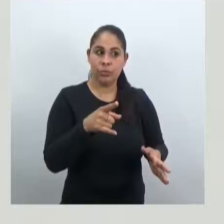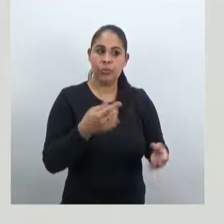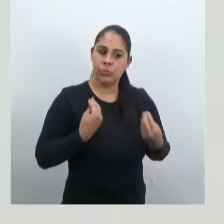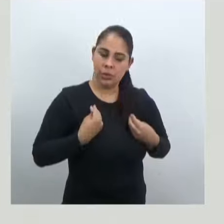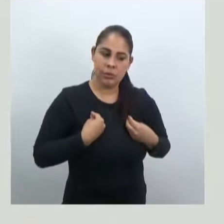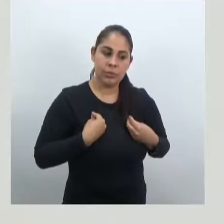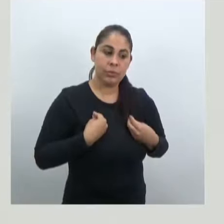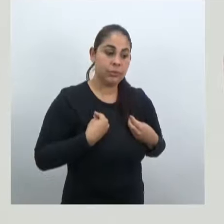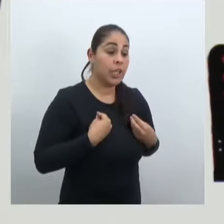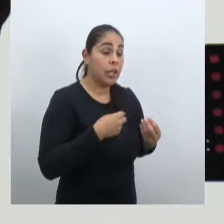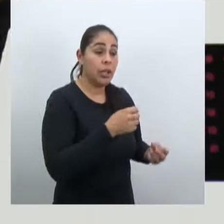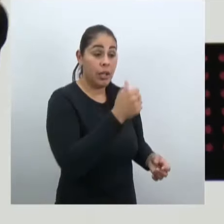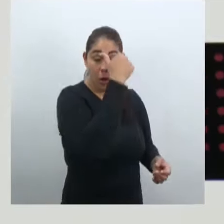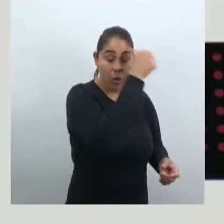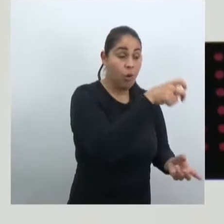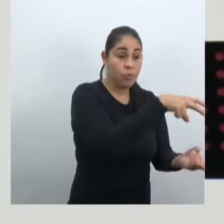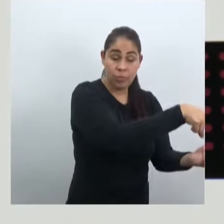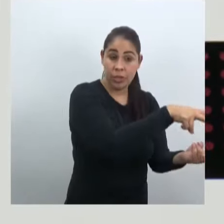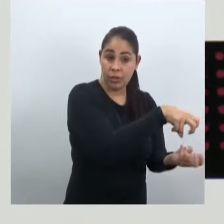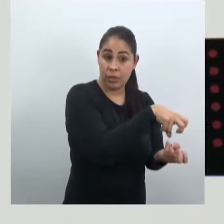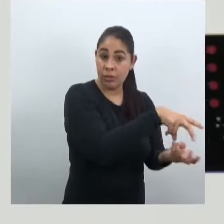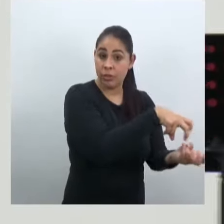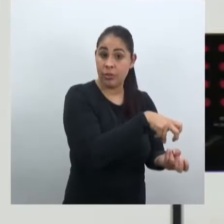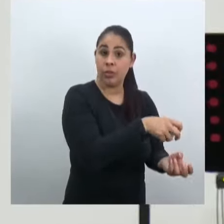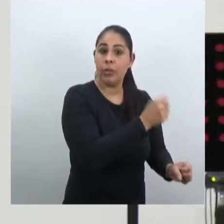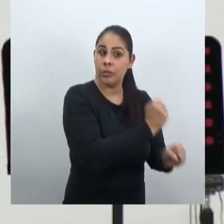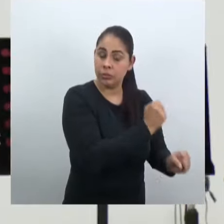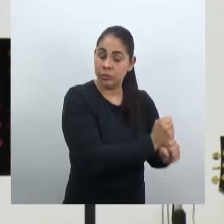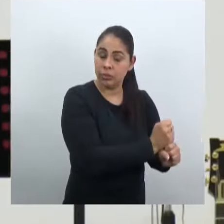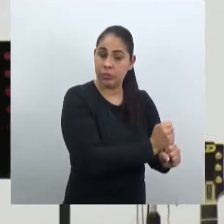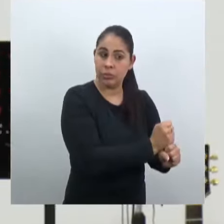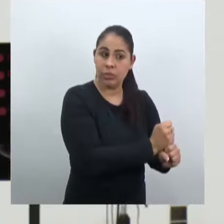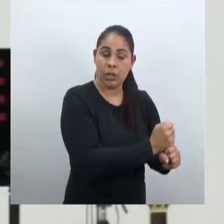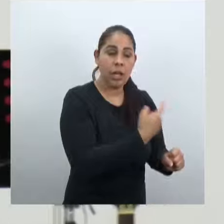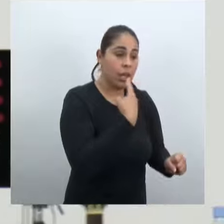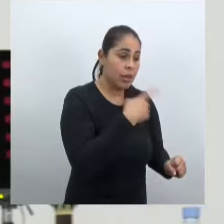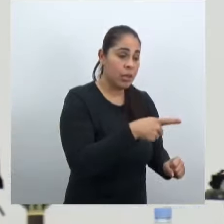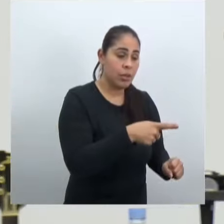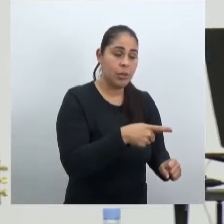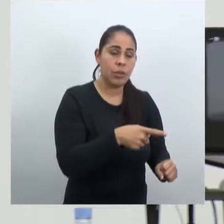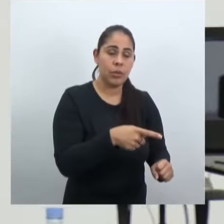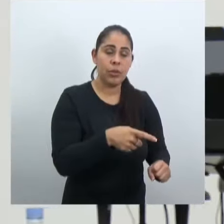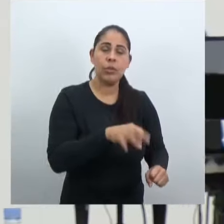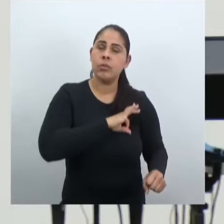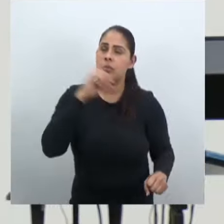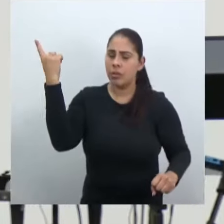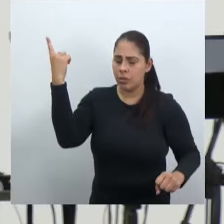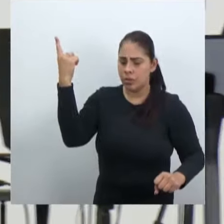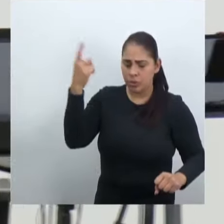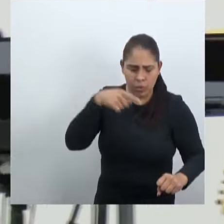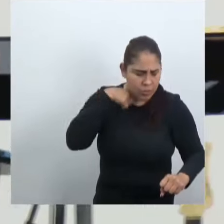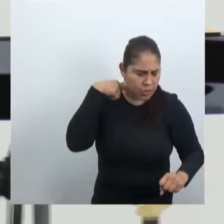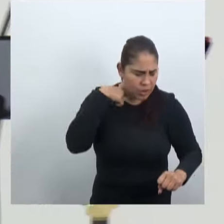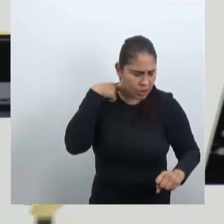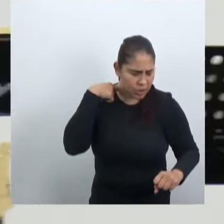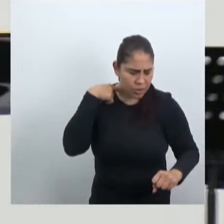perdóname. Soy el único pecador, dice en griego. Y dice la Biblia: os digo que este